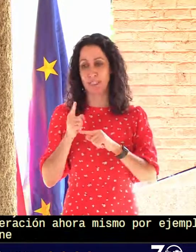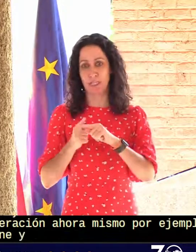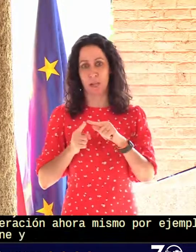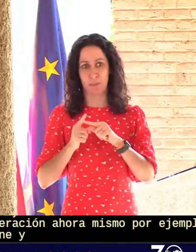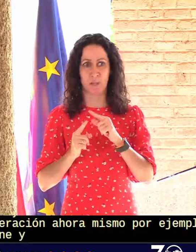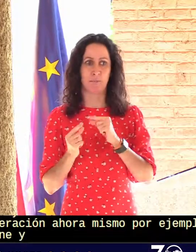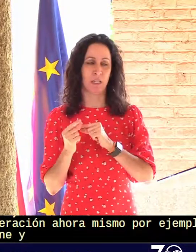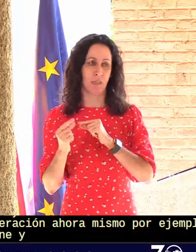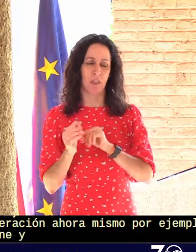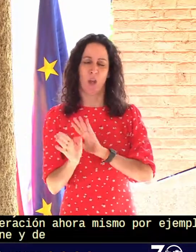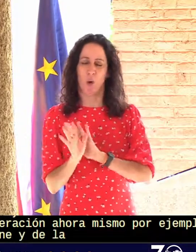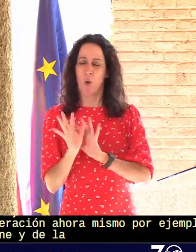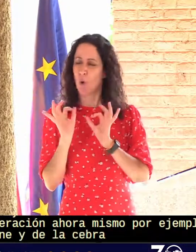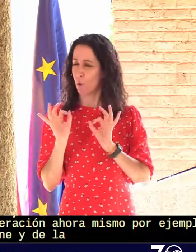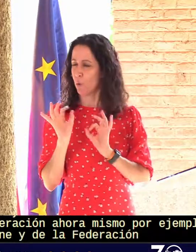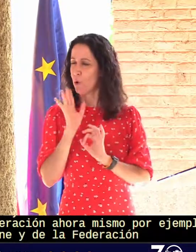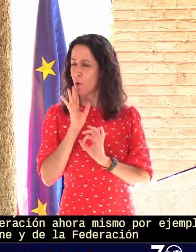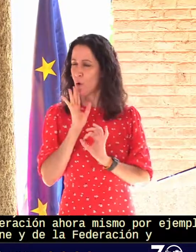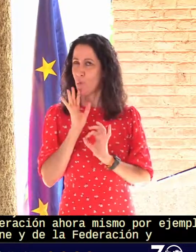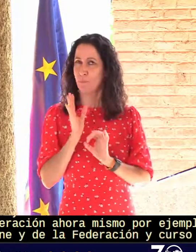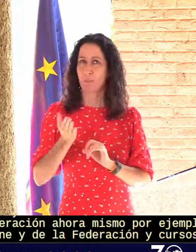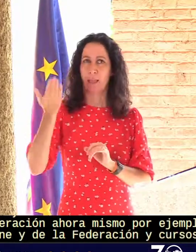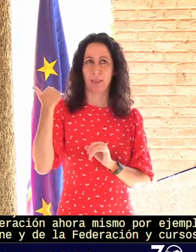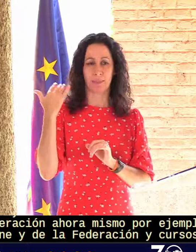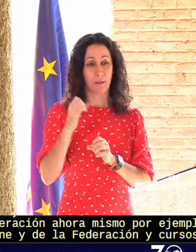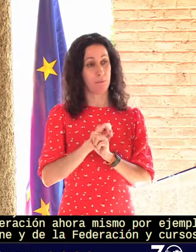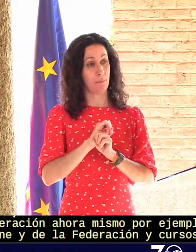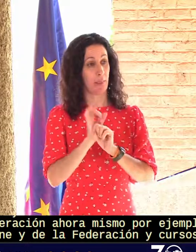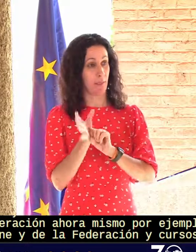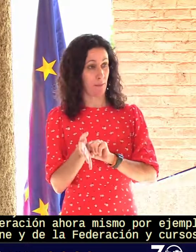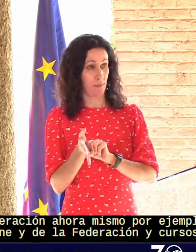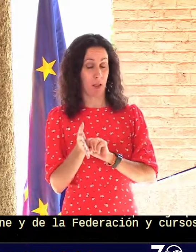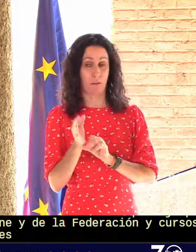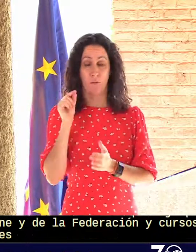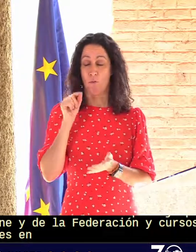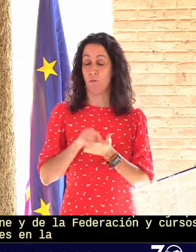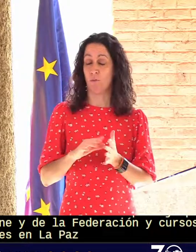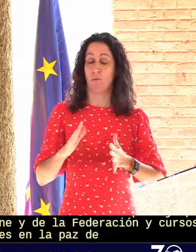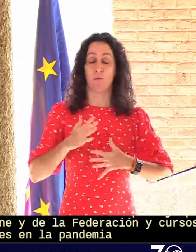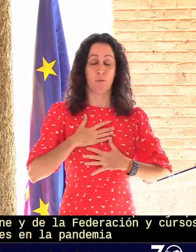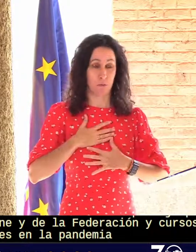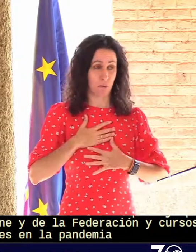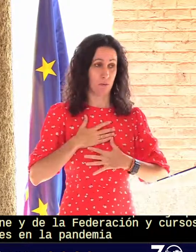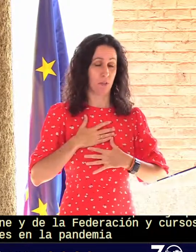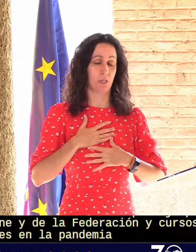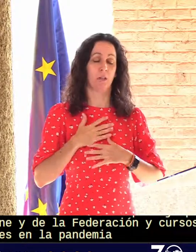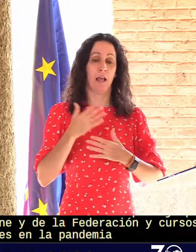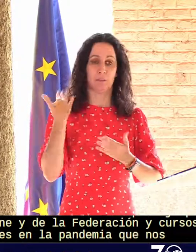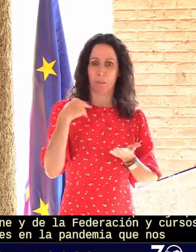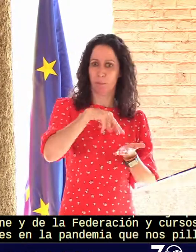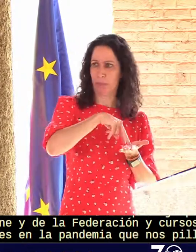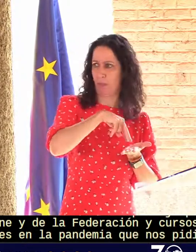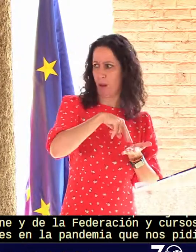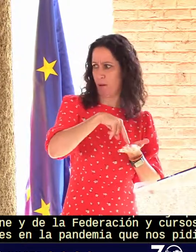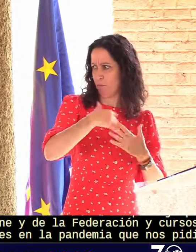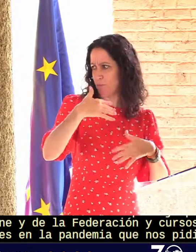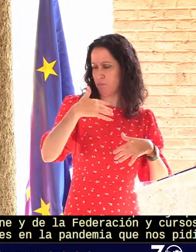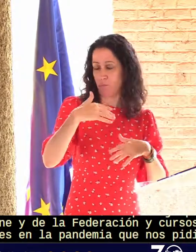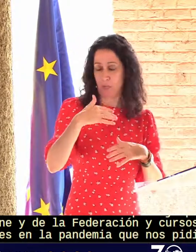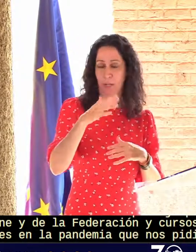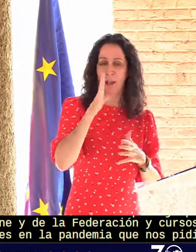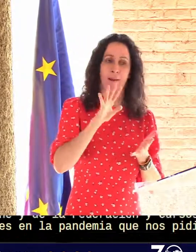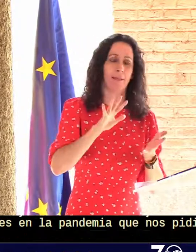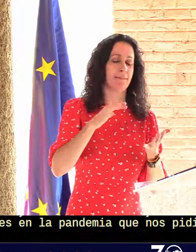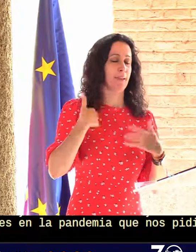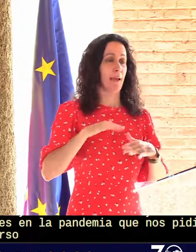hay de la federación y cursos semipresenciales por ejemplo antes en la pandemia eh que nos pilló a todos de sopetón